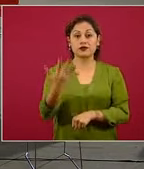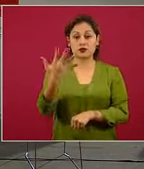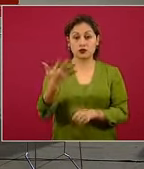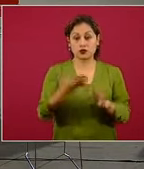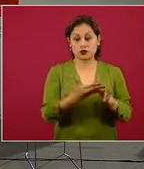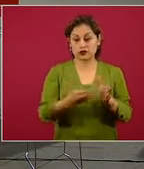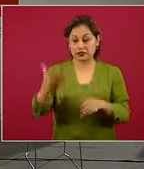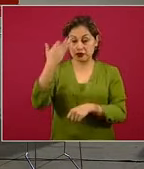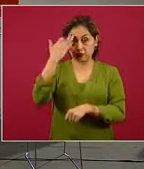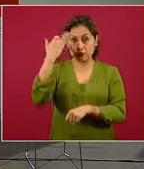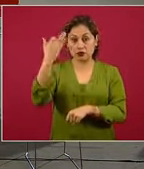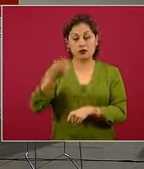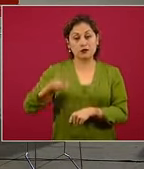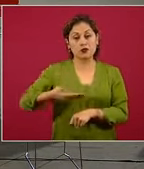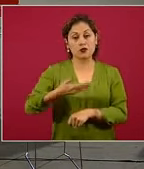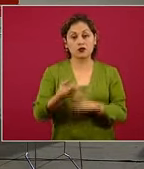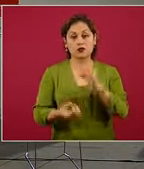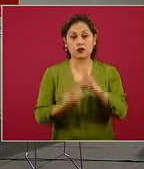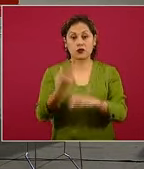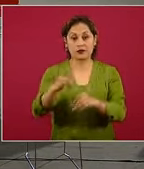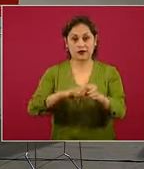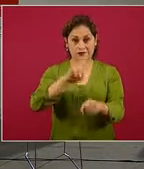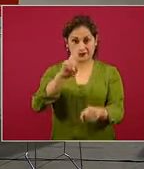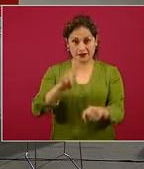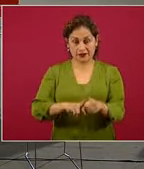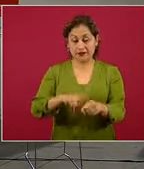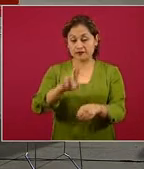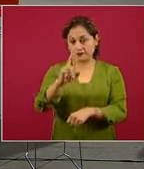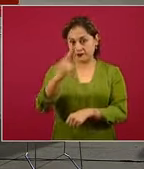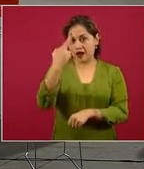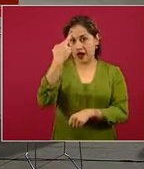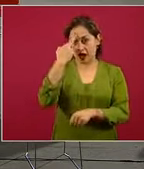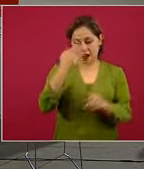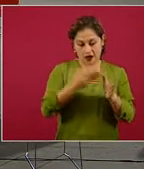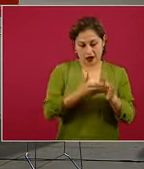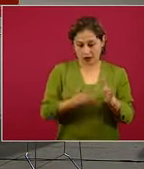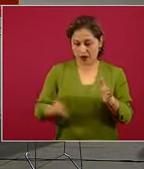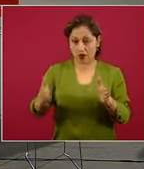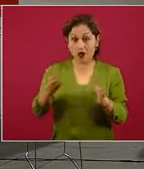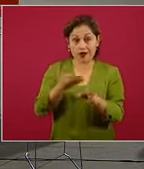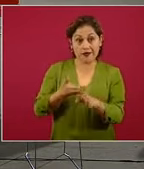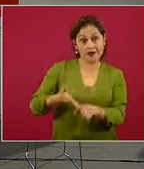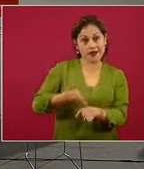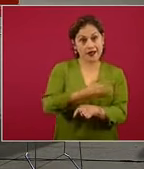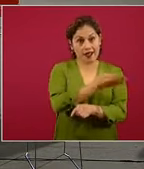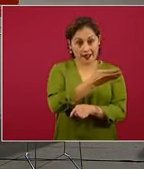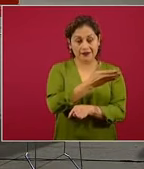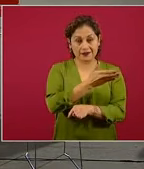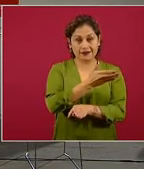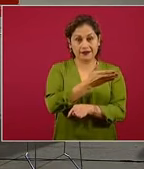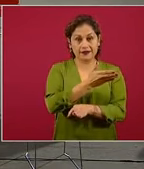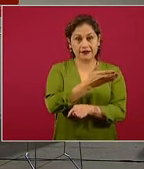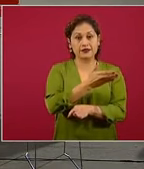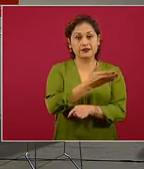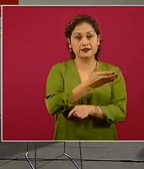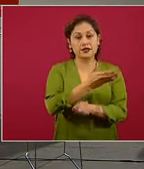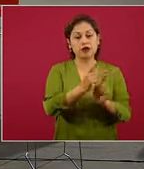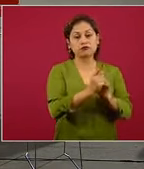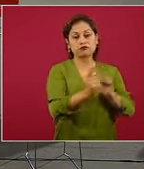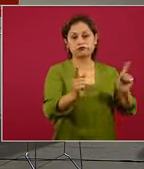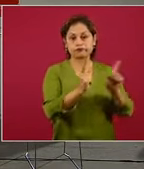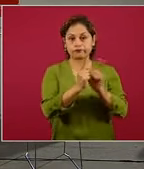nueva normalidad. Recordemos que en este marco que prosiguió después de la Jornada Nacional de Sana